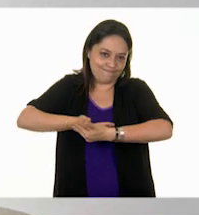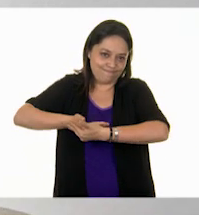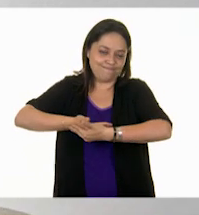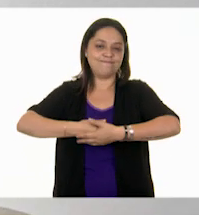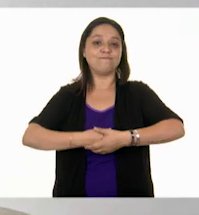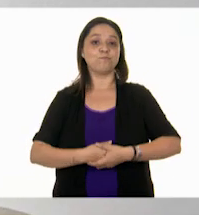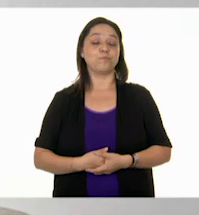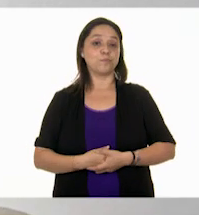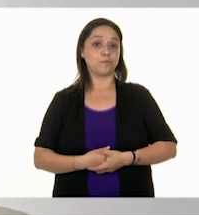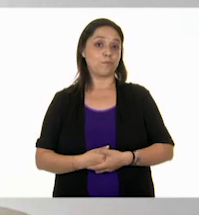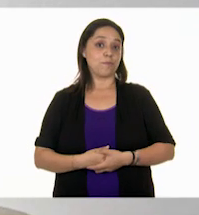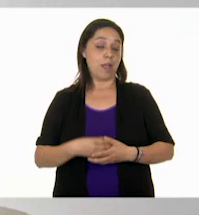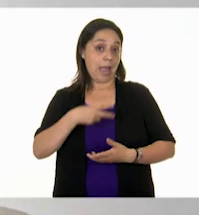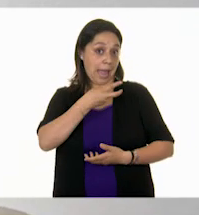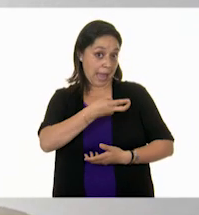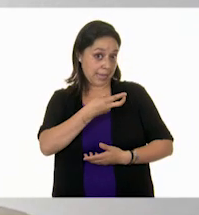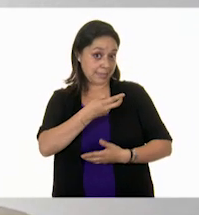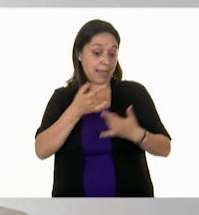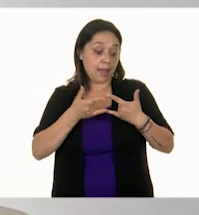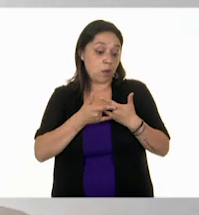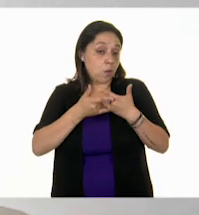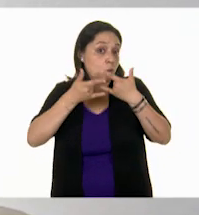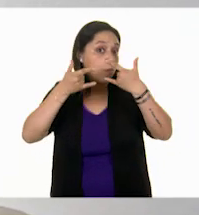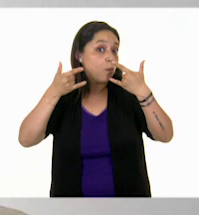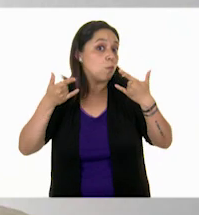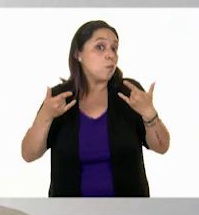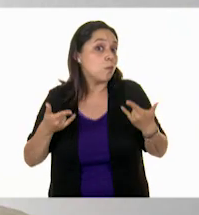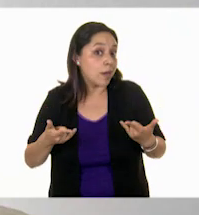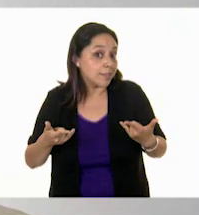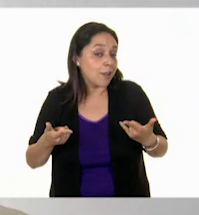Y colorín colorado,